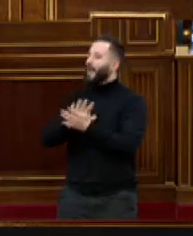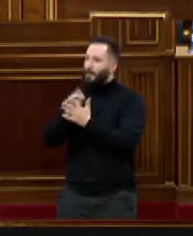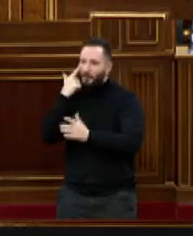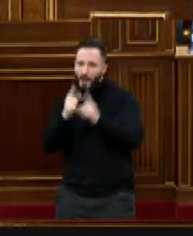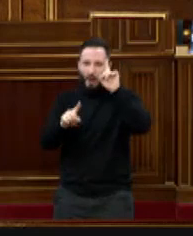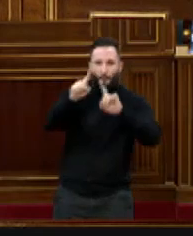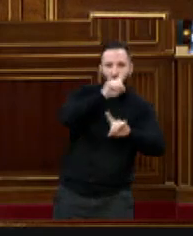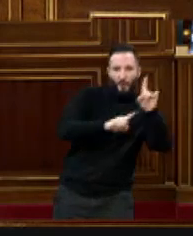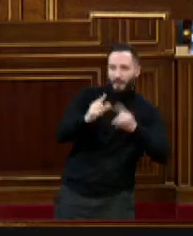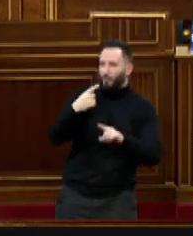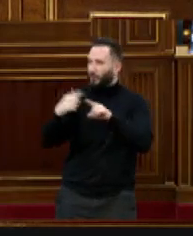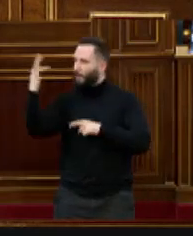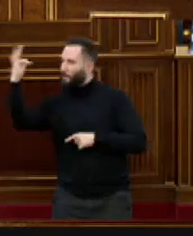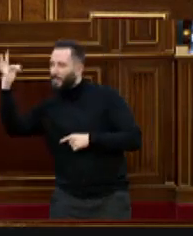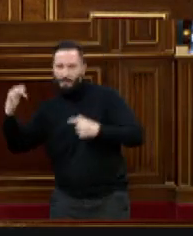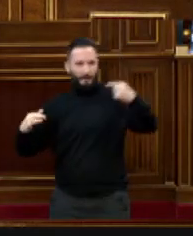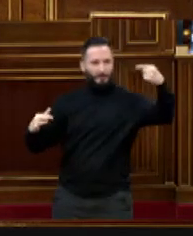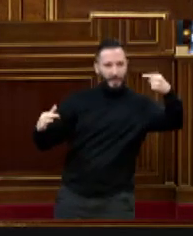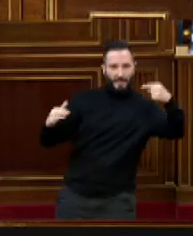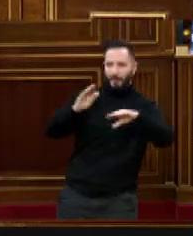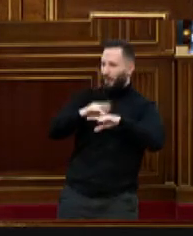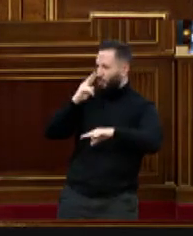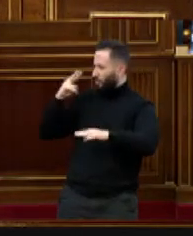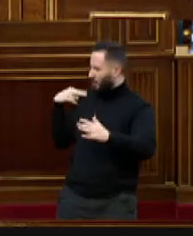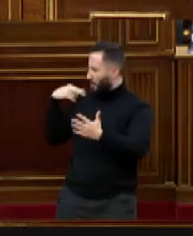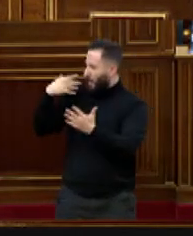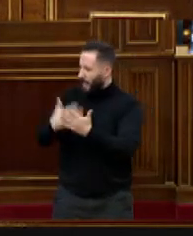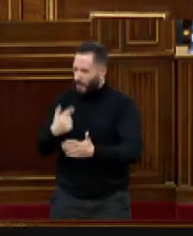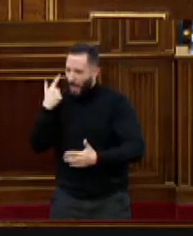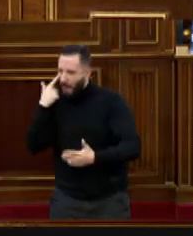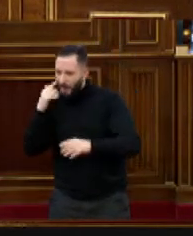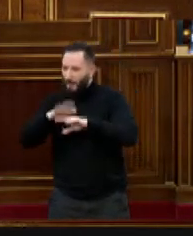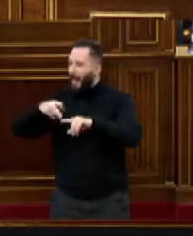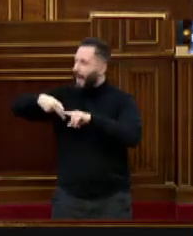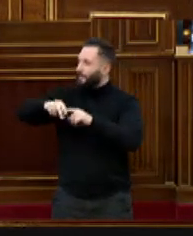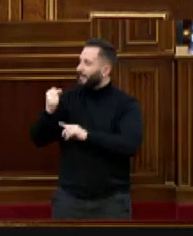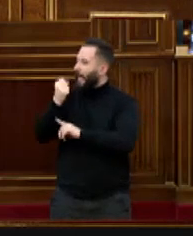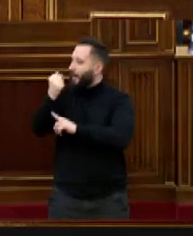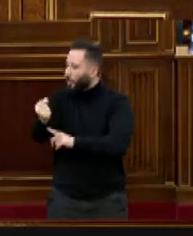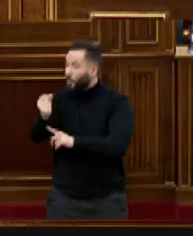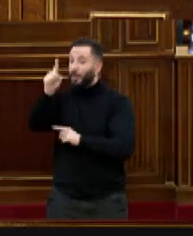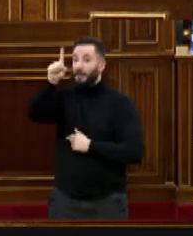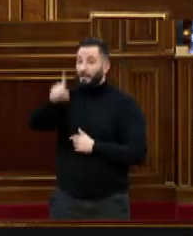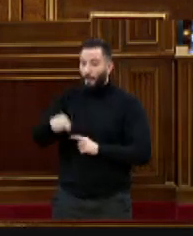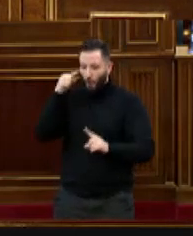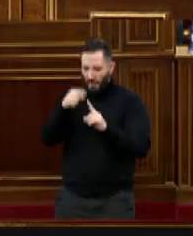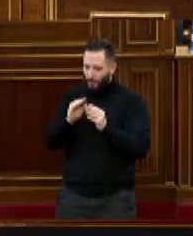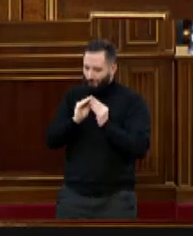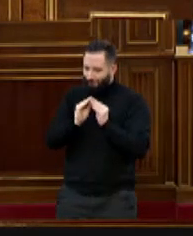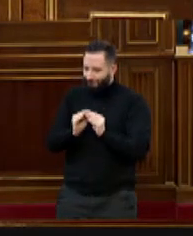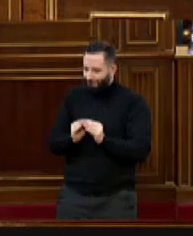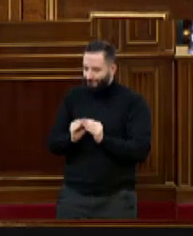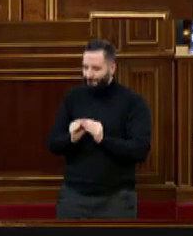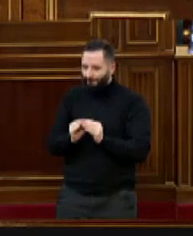las luces y las sombras en esa construcción de esas figuras de esas instrumentos de apoyo y como esto concita y